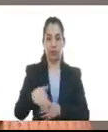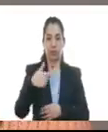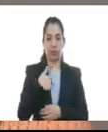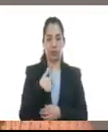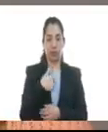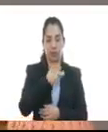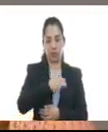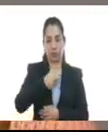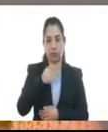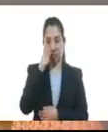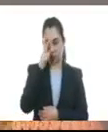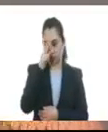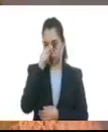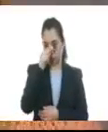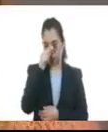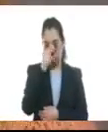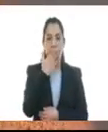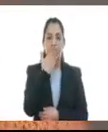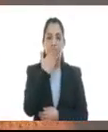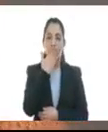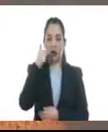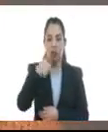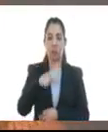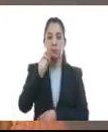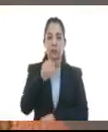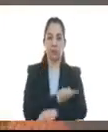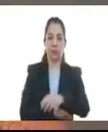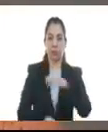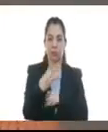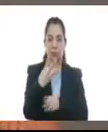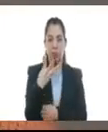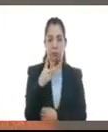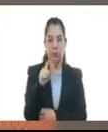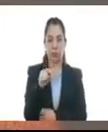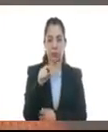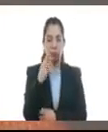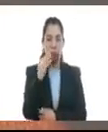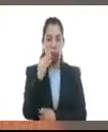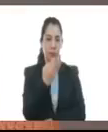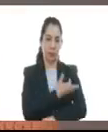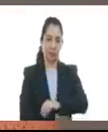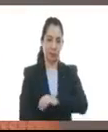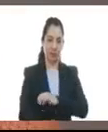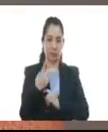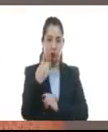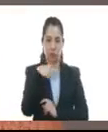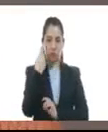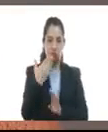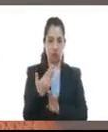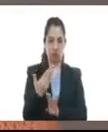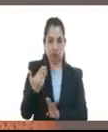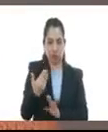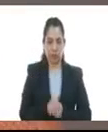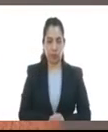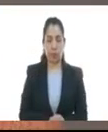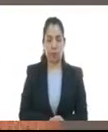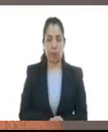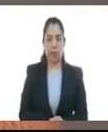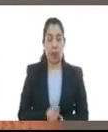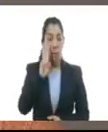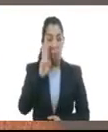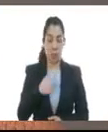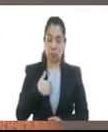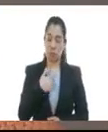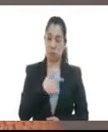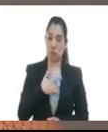las 3:29 de la tarde. Y yo me siento muy contenta de estar participando hoy con ustedes. Yo